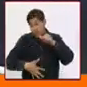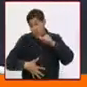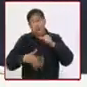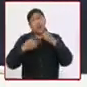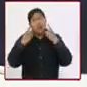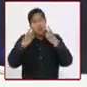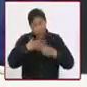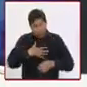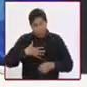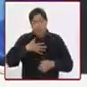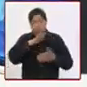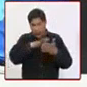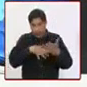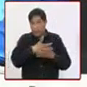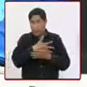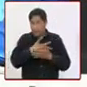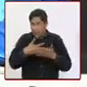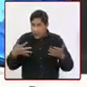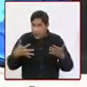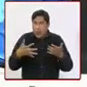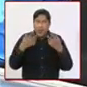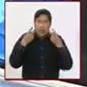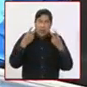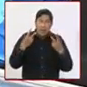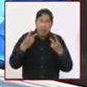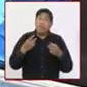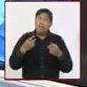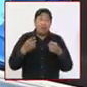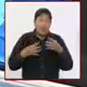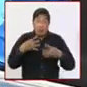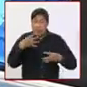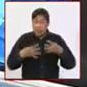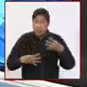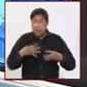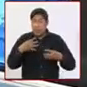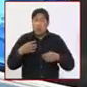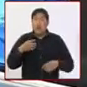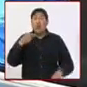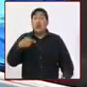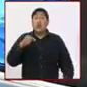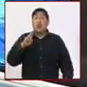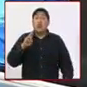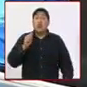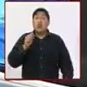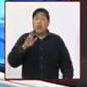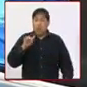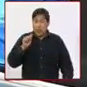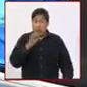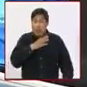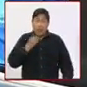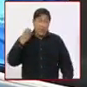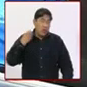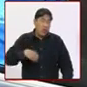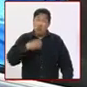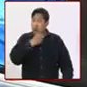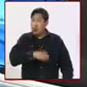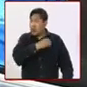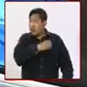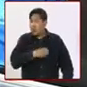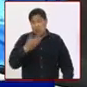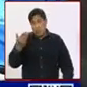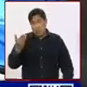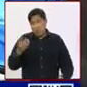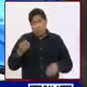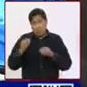estos cuadros, recordando que uno de los partidos será entre Guavirá y Oriente Petrolero. Ojo que Guavirá hará